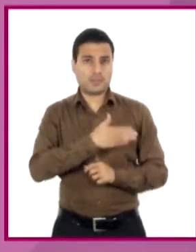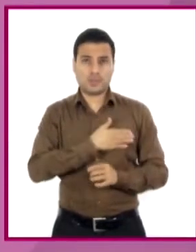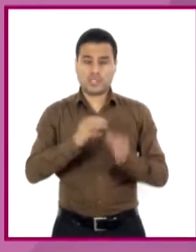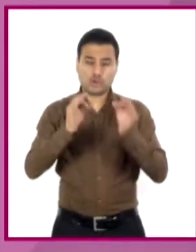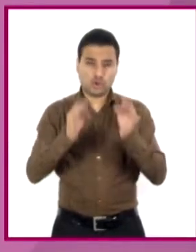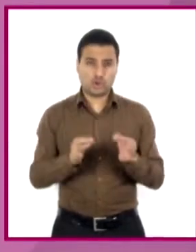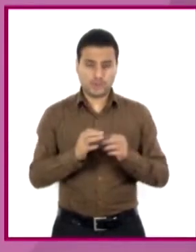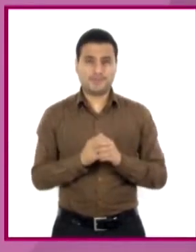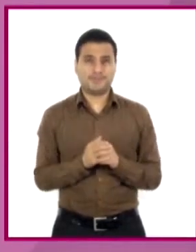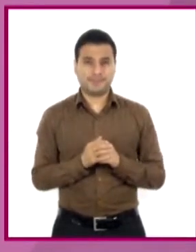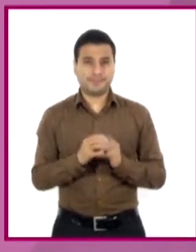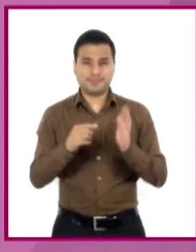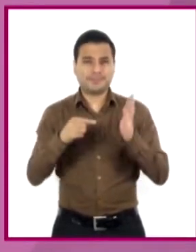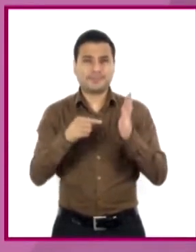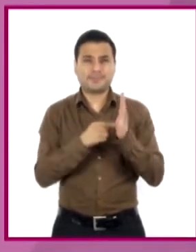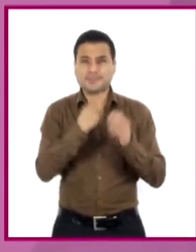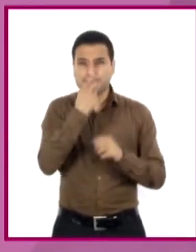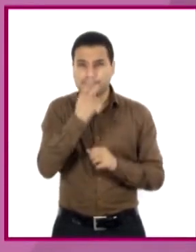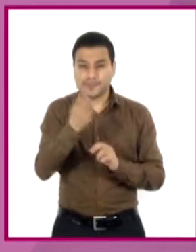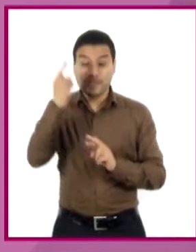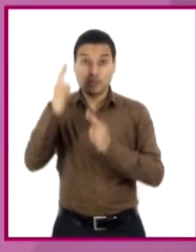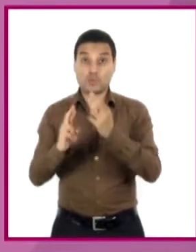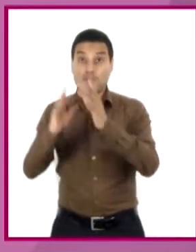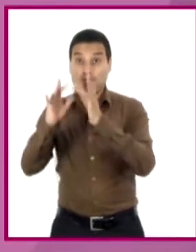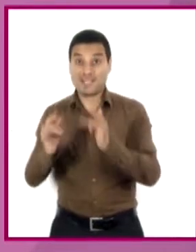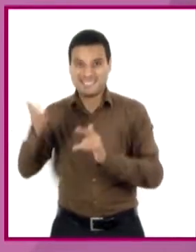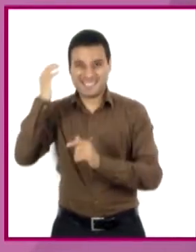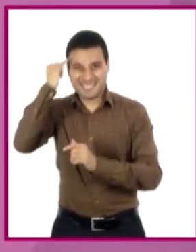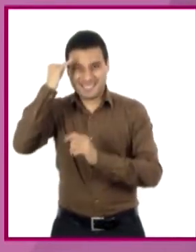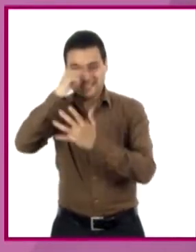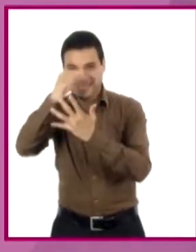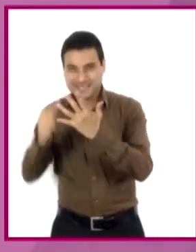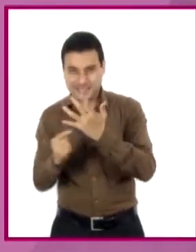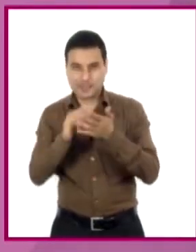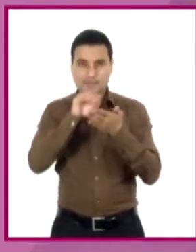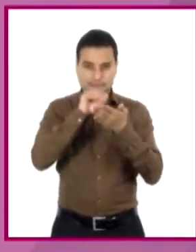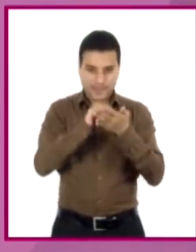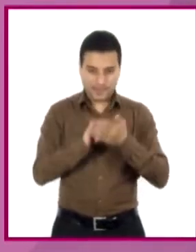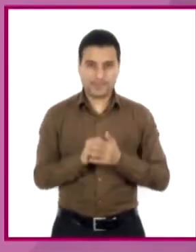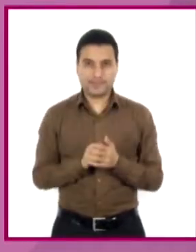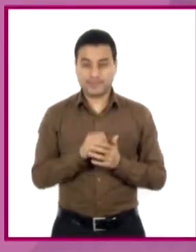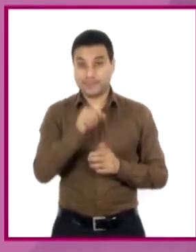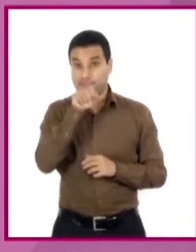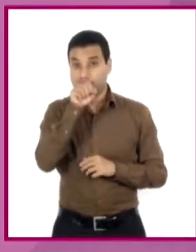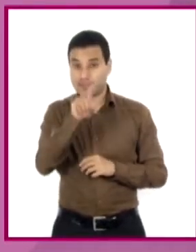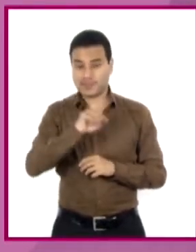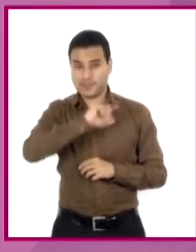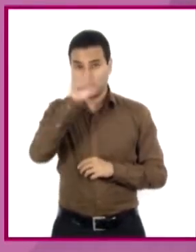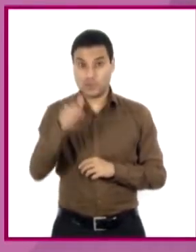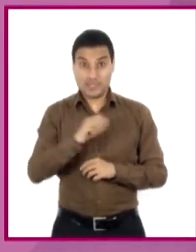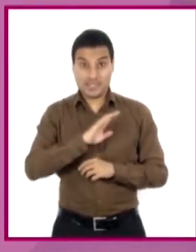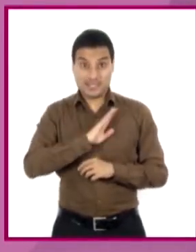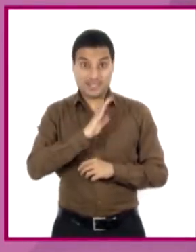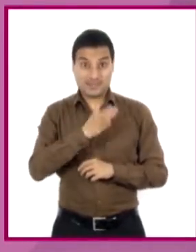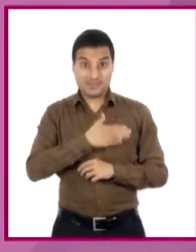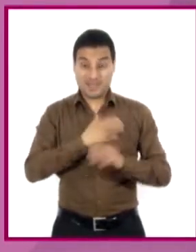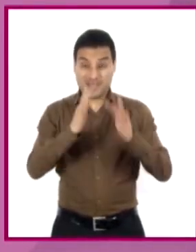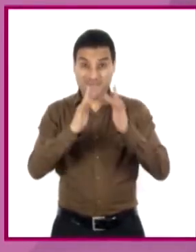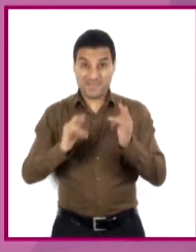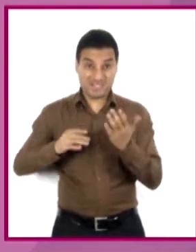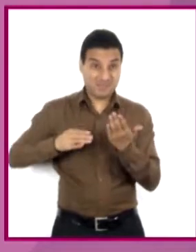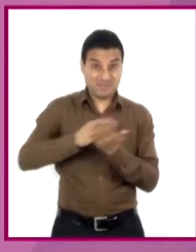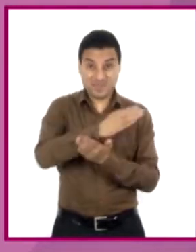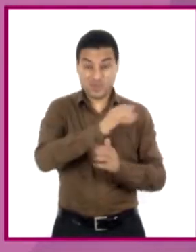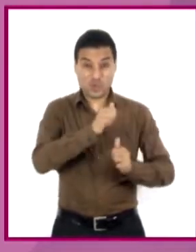que recuperaba las máximas de la Revolución Francesa. Las noticias de la ocupación de España por las tropas francesas, de